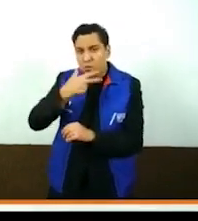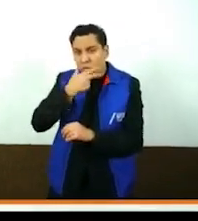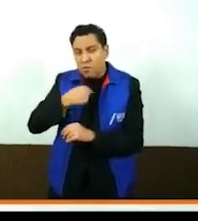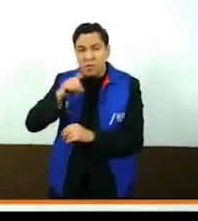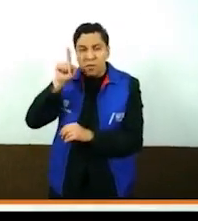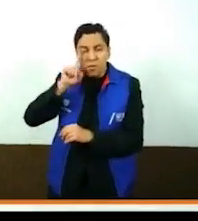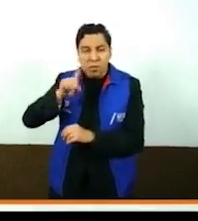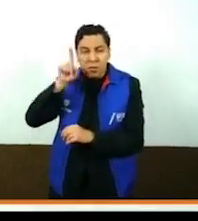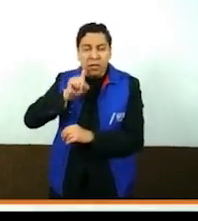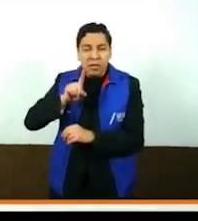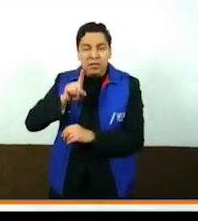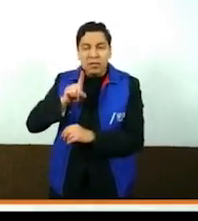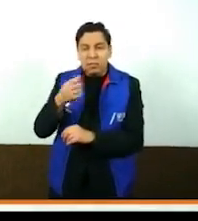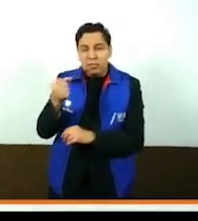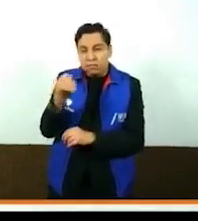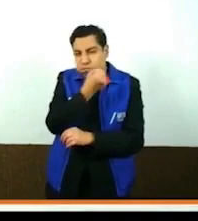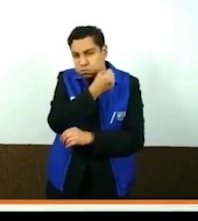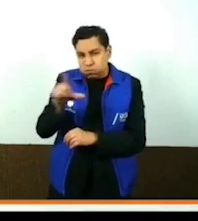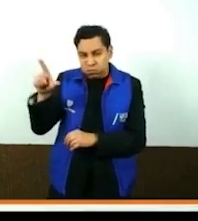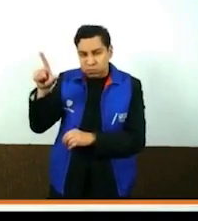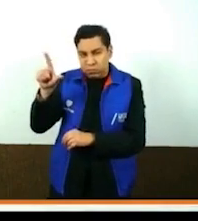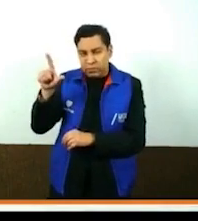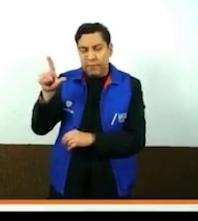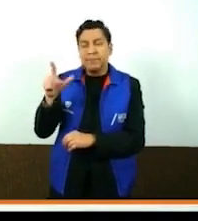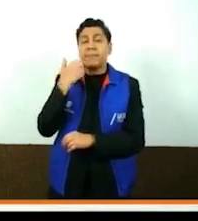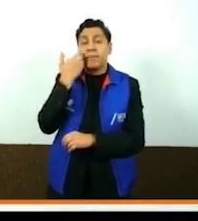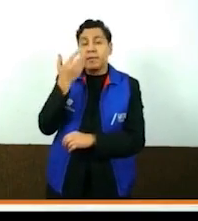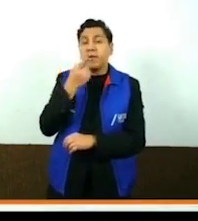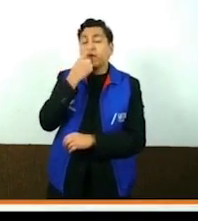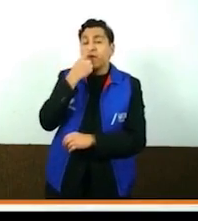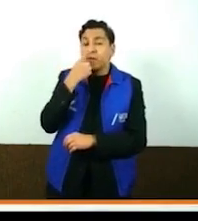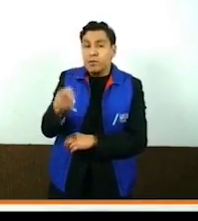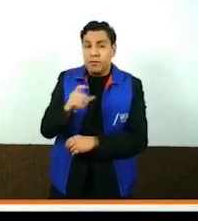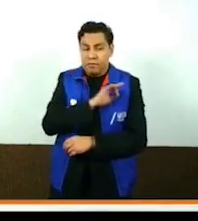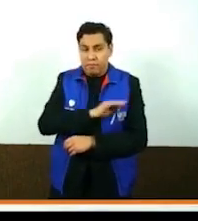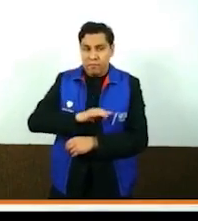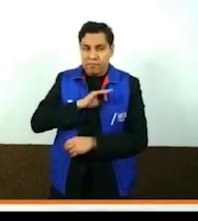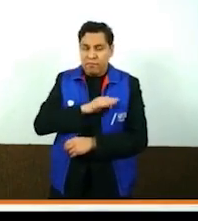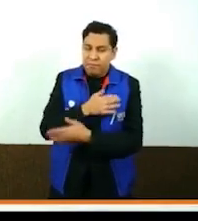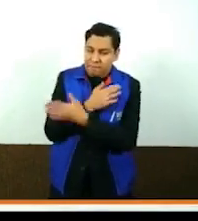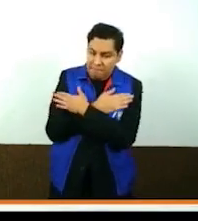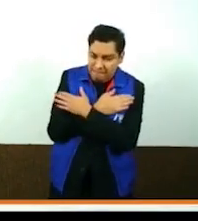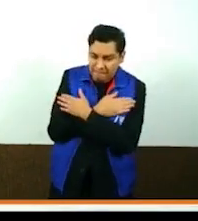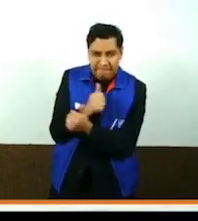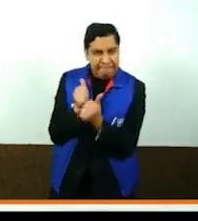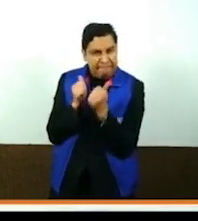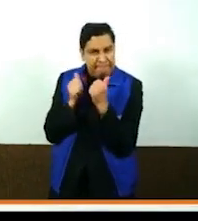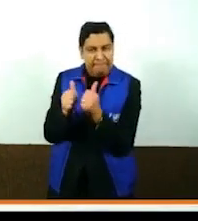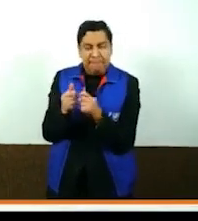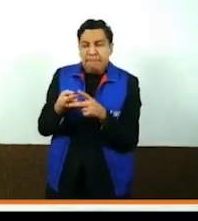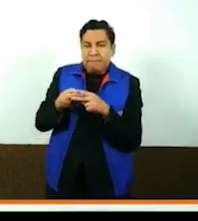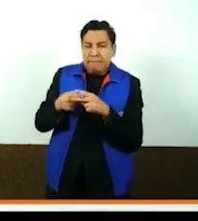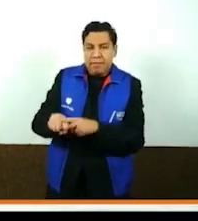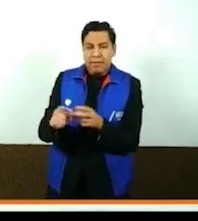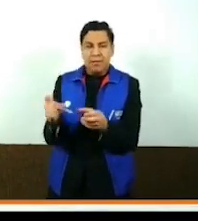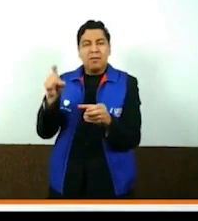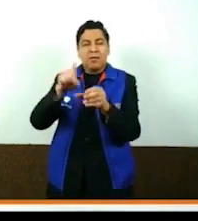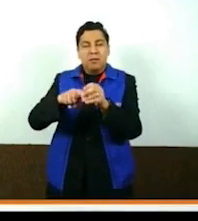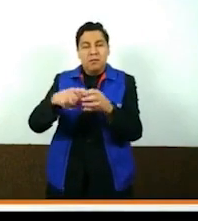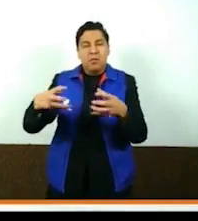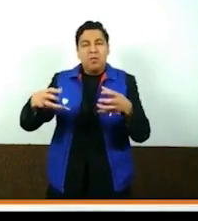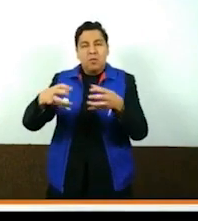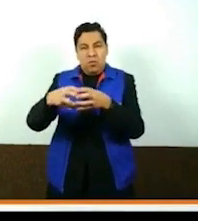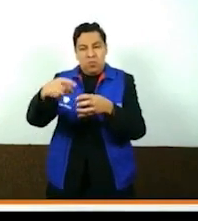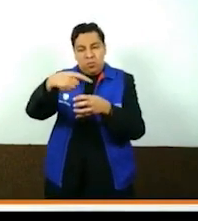para lograr el impacto dentro de las empresas. Entonces, les quiero dar una súper felicitación a todos aquellos que empiezan a formar parte